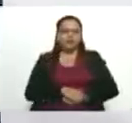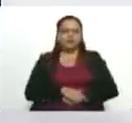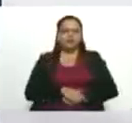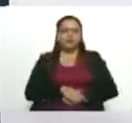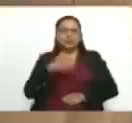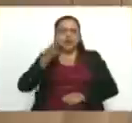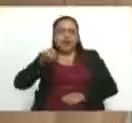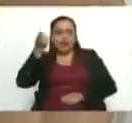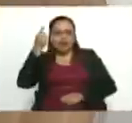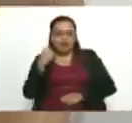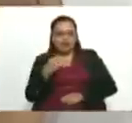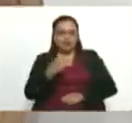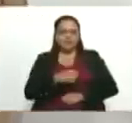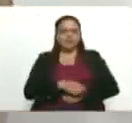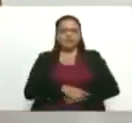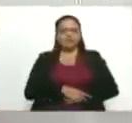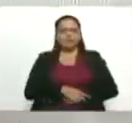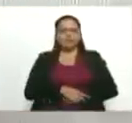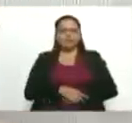Ayer,